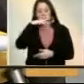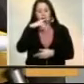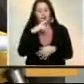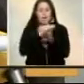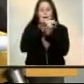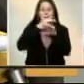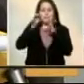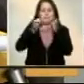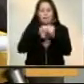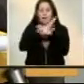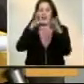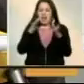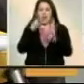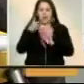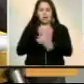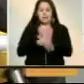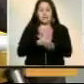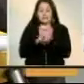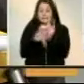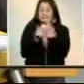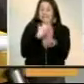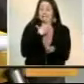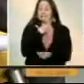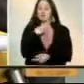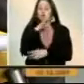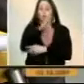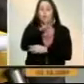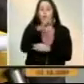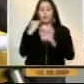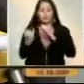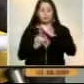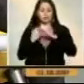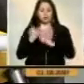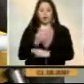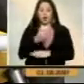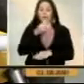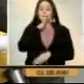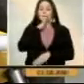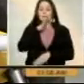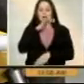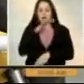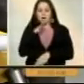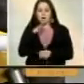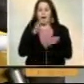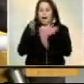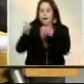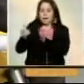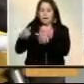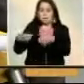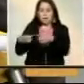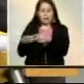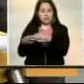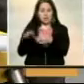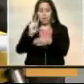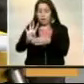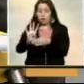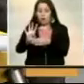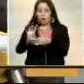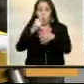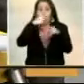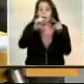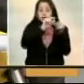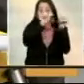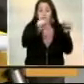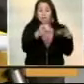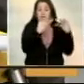está ocurriendo es una crisis puntual de cuatro entidades bancarias que no afectan en nada al sistema financiero en general. Yo creo que